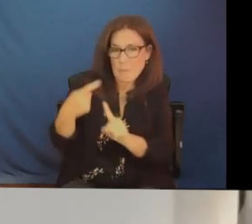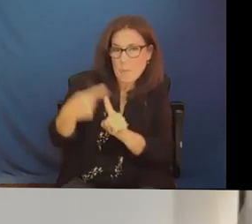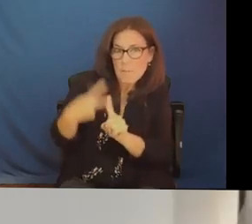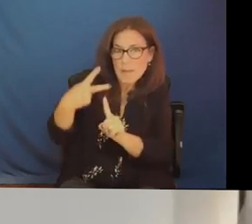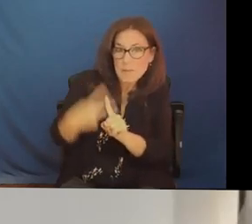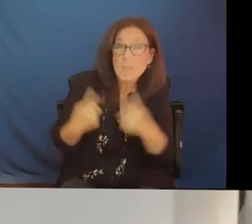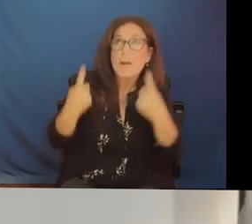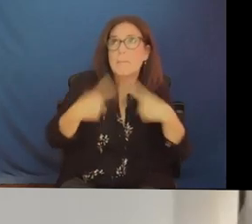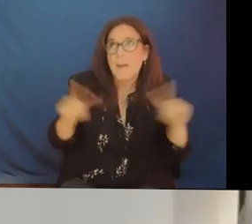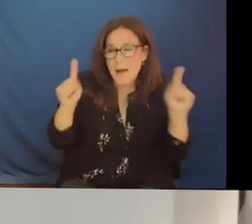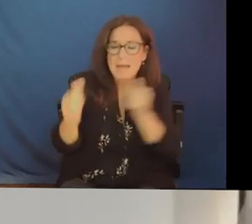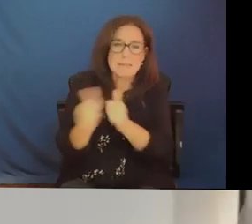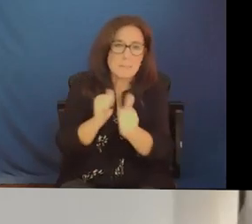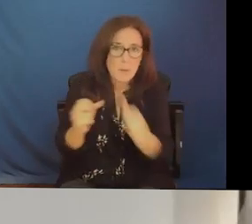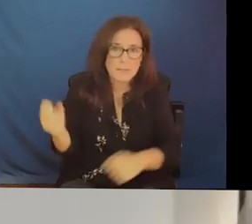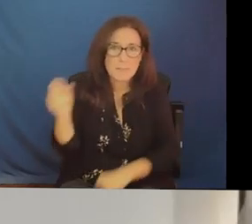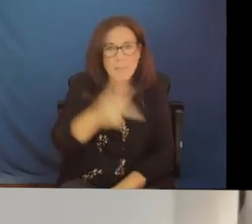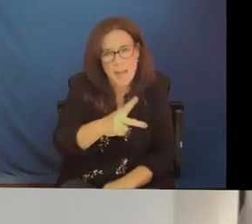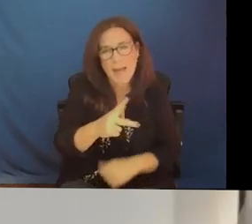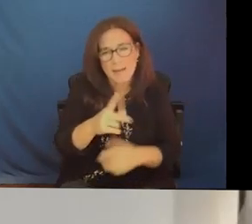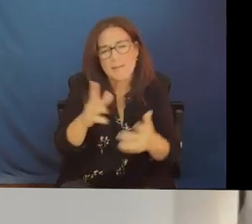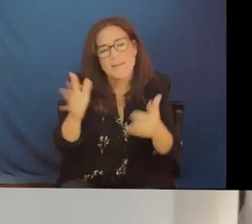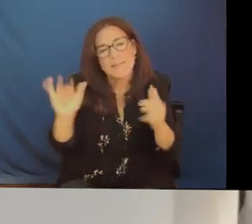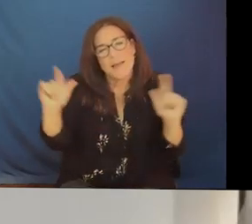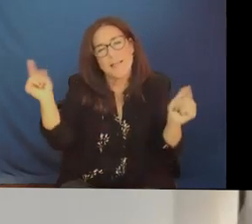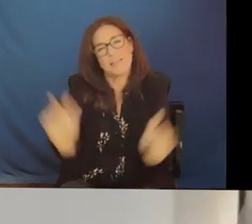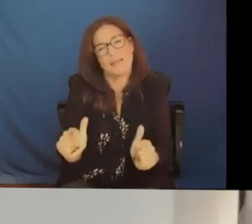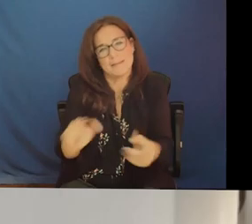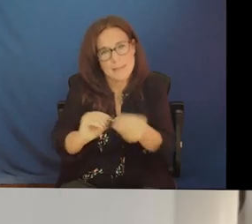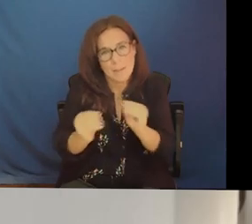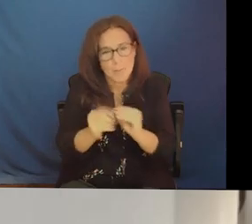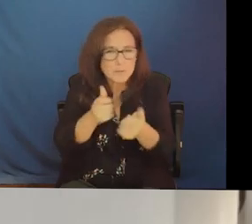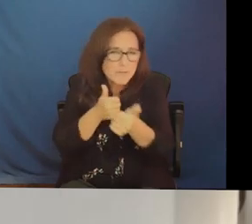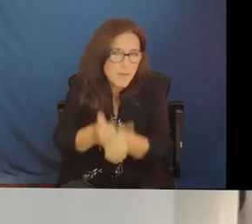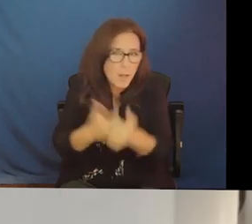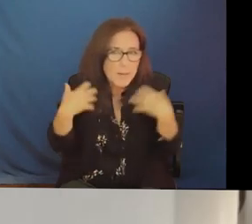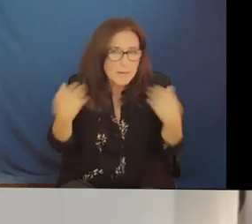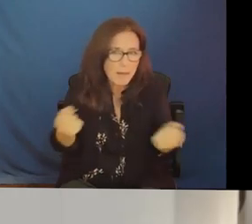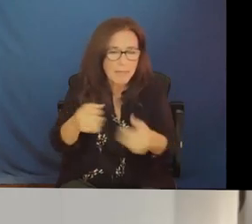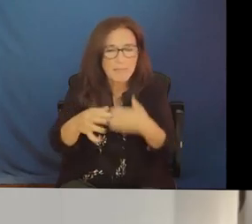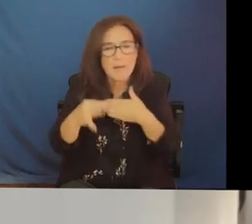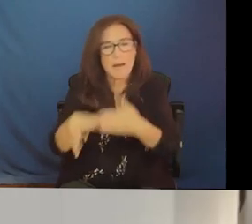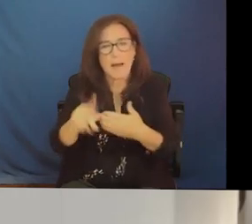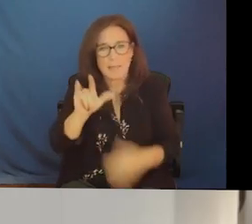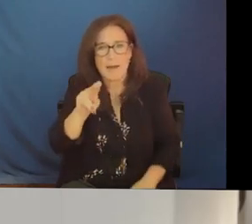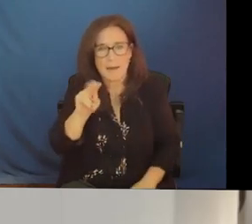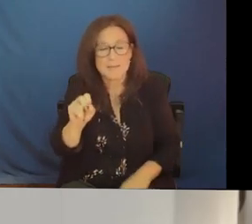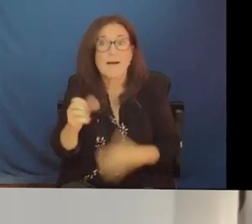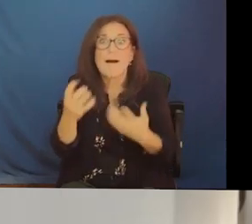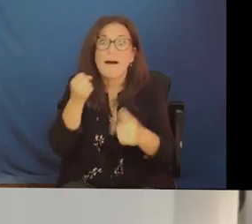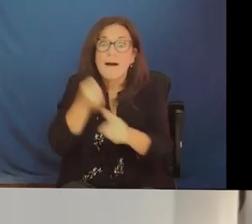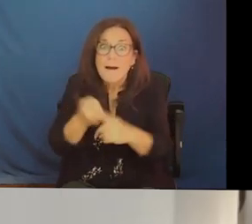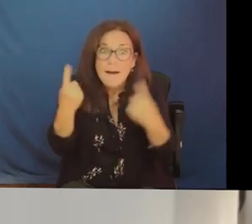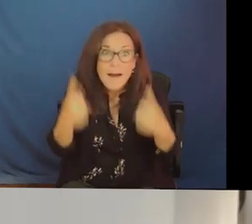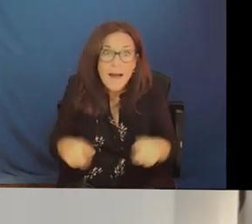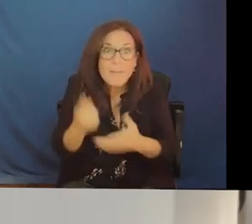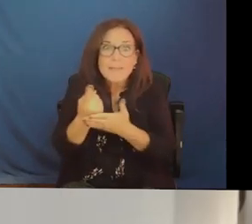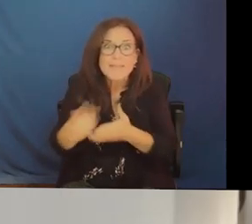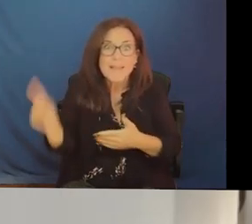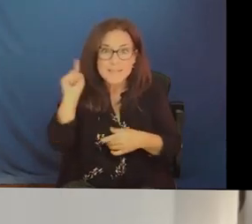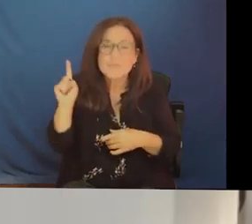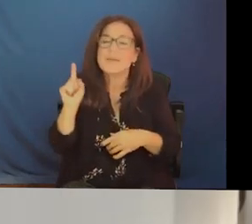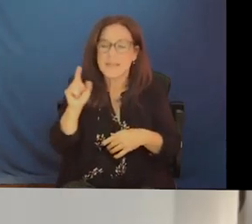están de regreso en las aulas modificados obviamente de acuerdo a las pautas de salud y la última semana alcanzamos otro